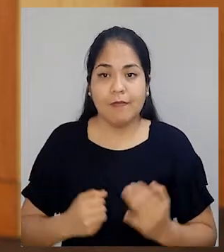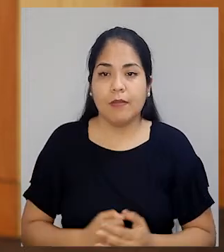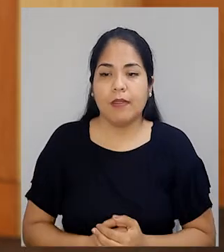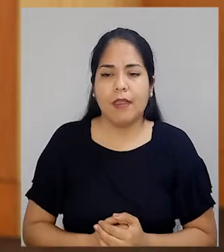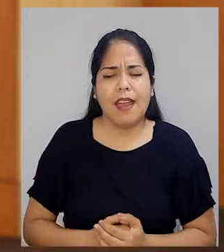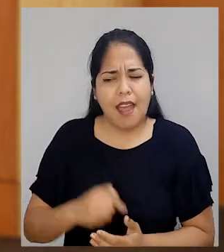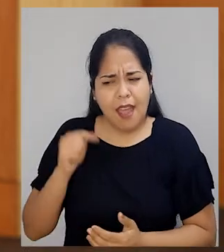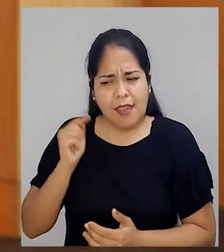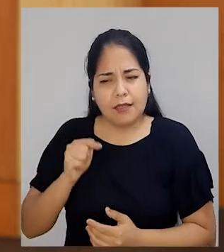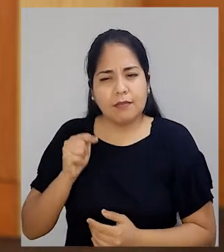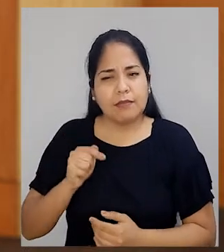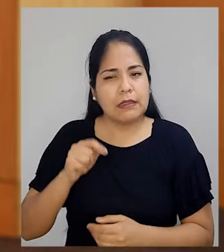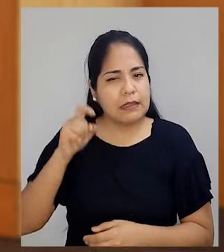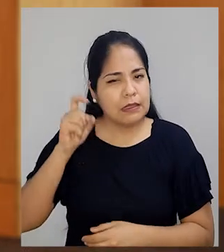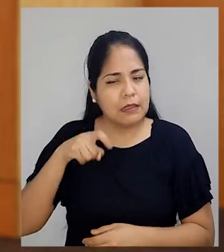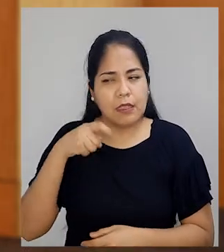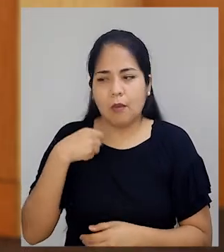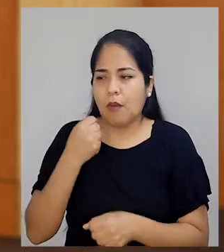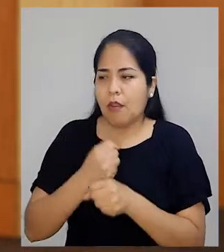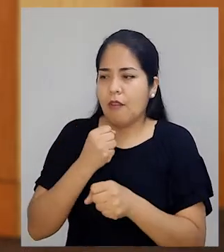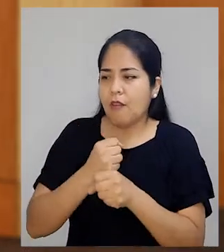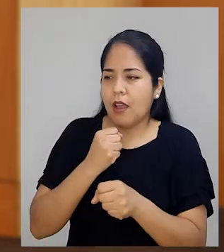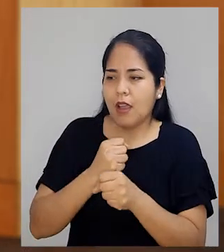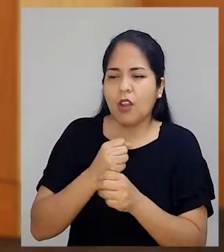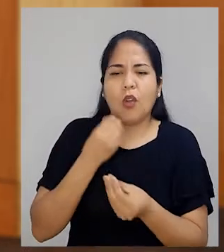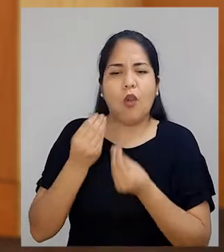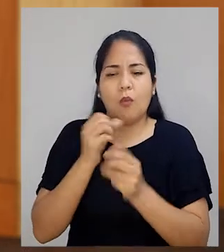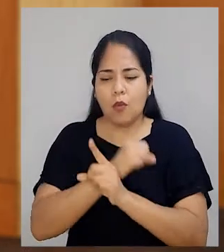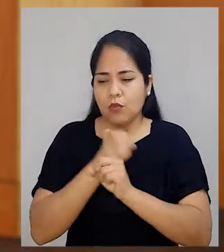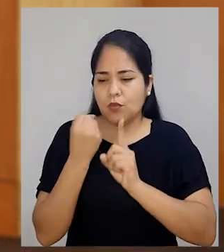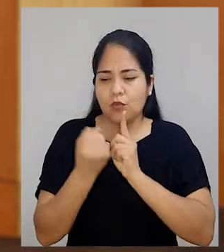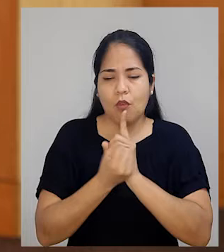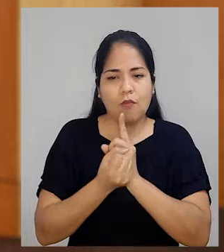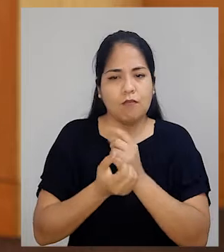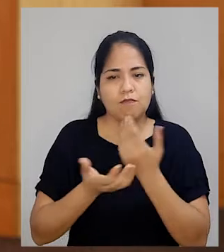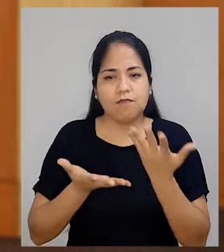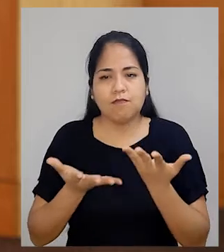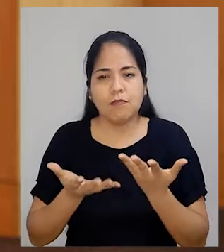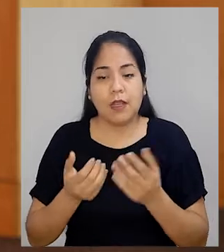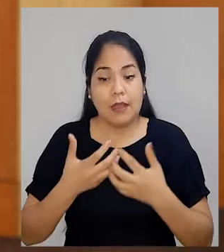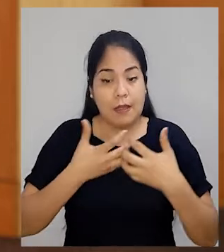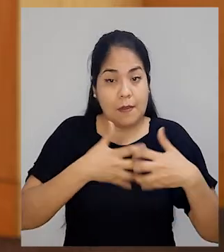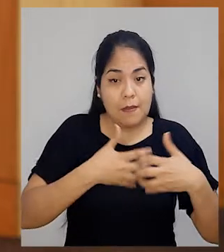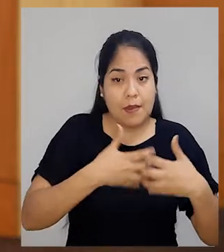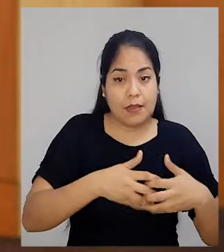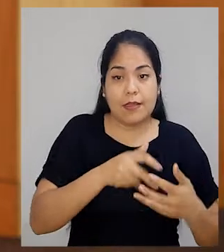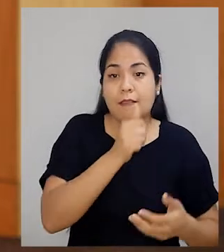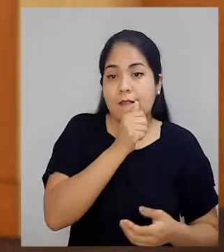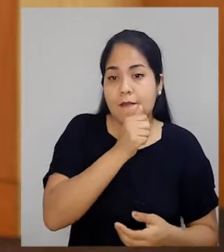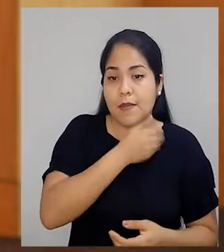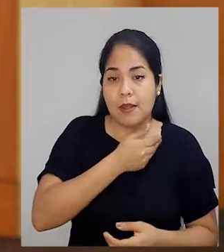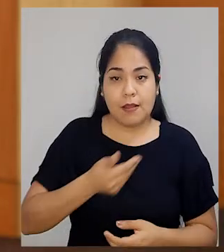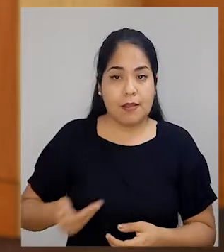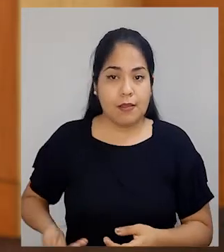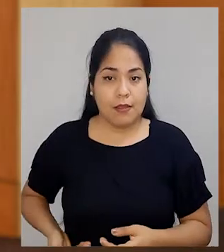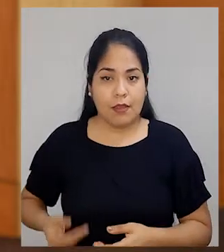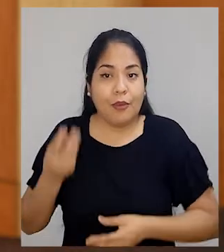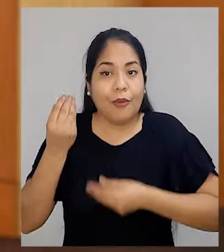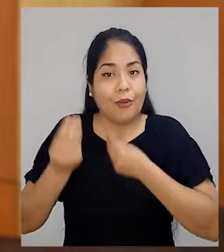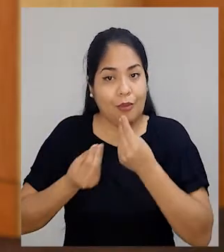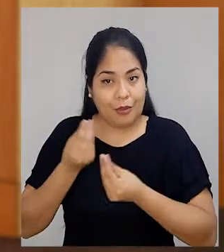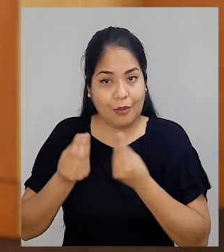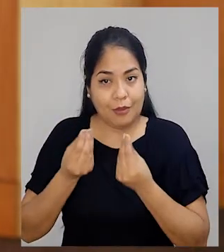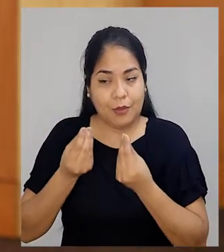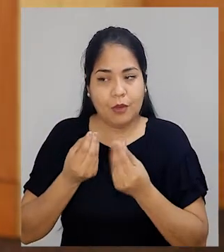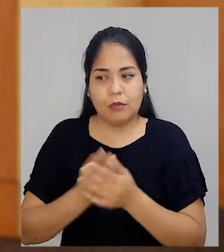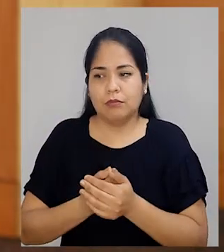todo autonomía. Y es ahí donde debemos actuar nosotros como sociedad y en especial las empresas públicas y